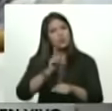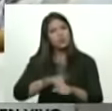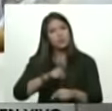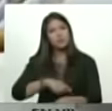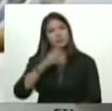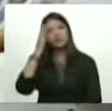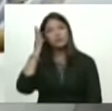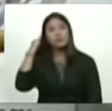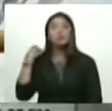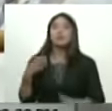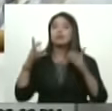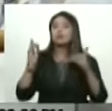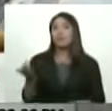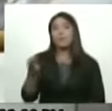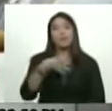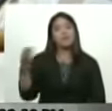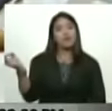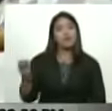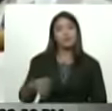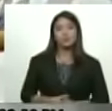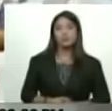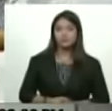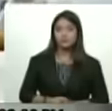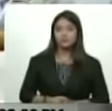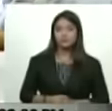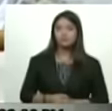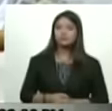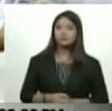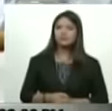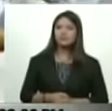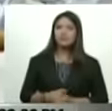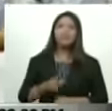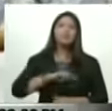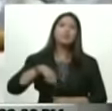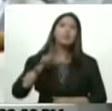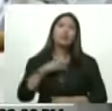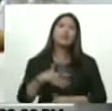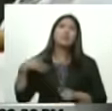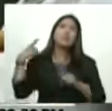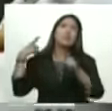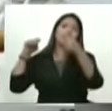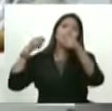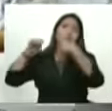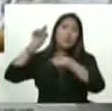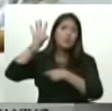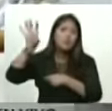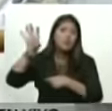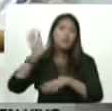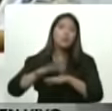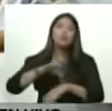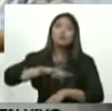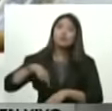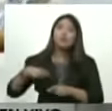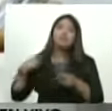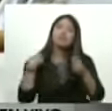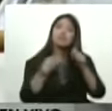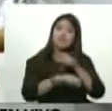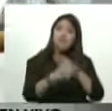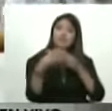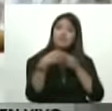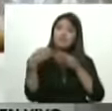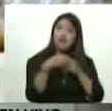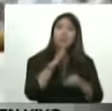una decisión excelente. Una de las cosas que nos evitaba exportar era justamente que nosotros teníamos que, al vender las divisas